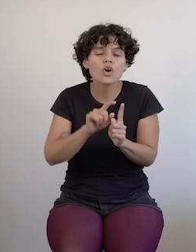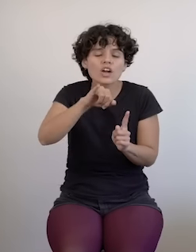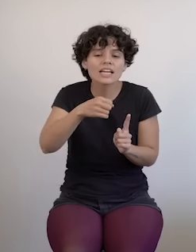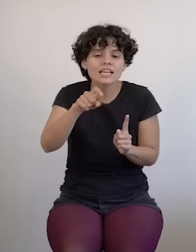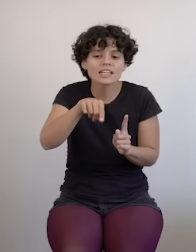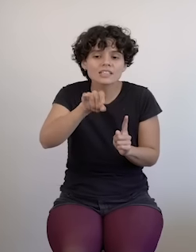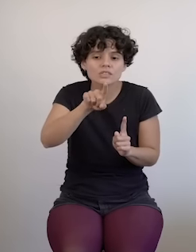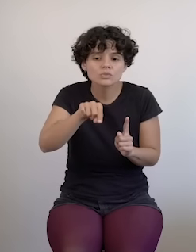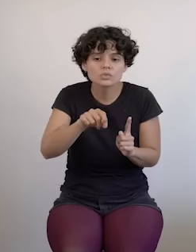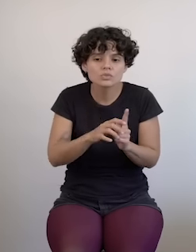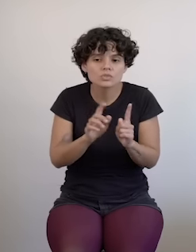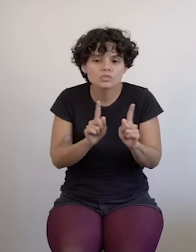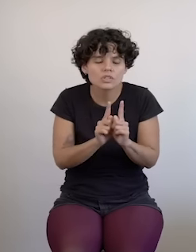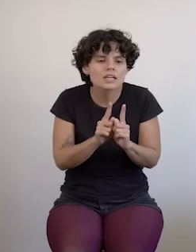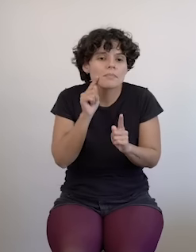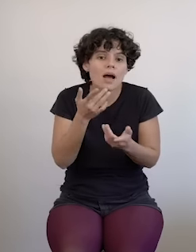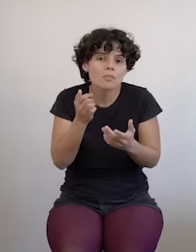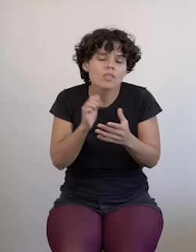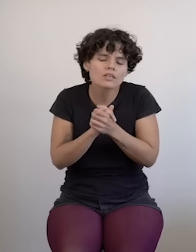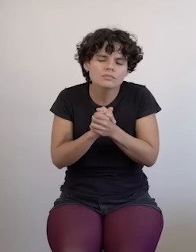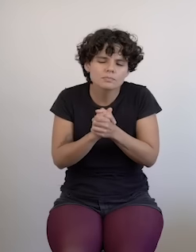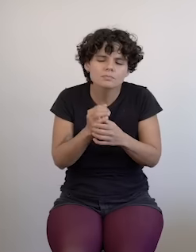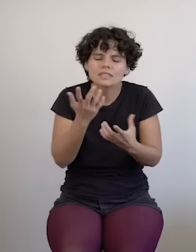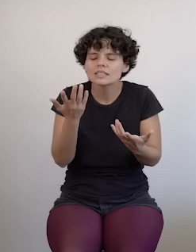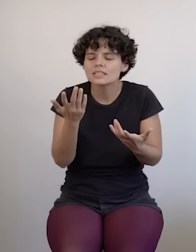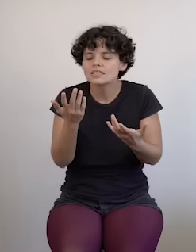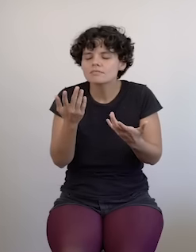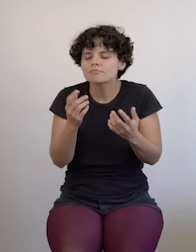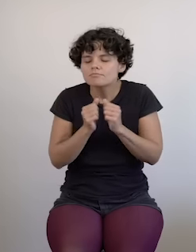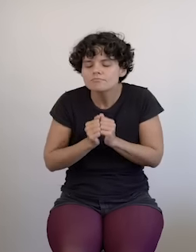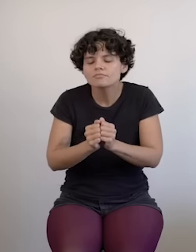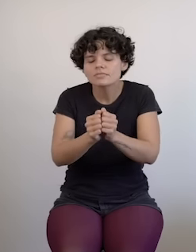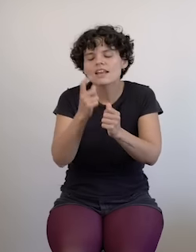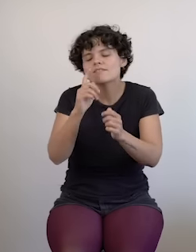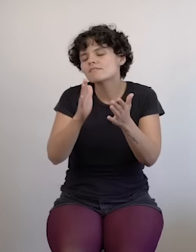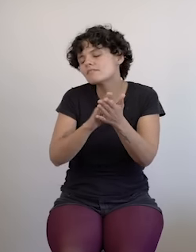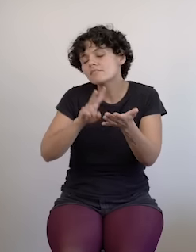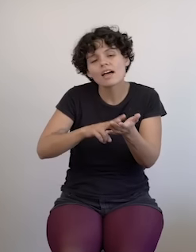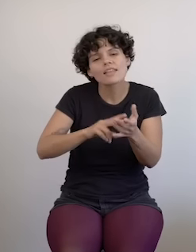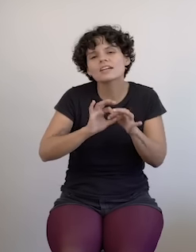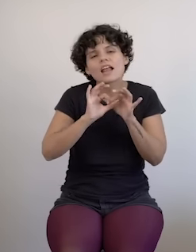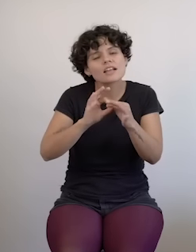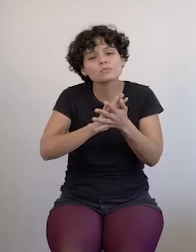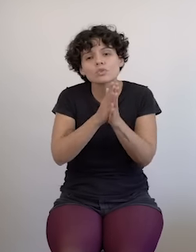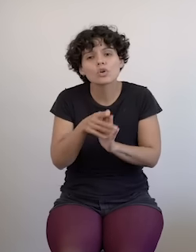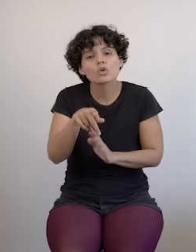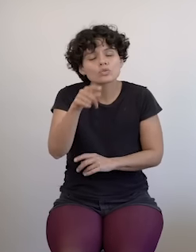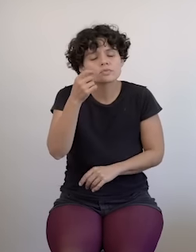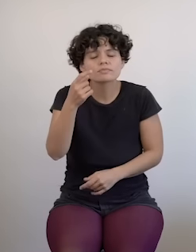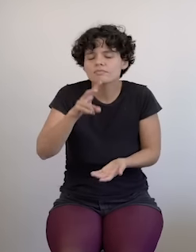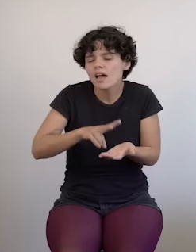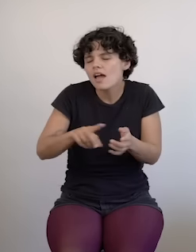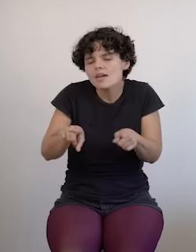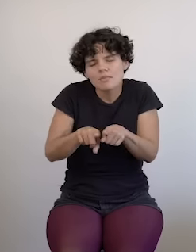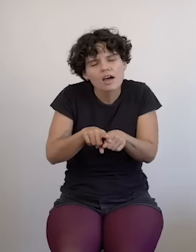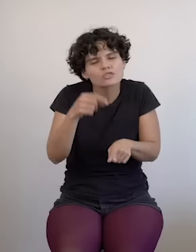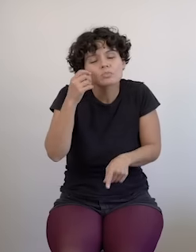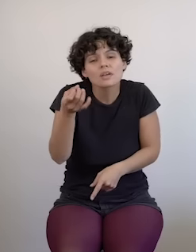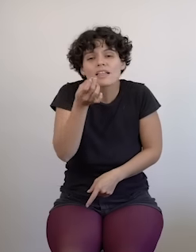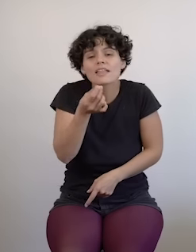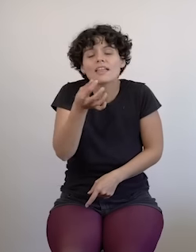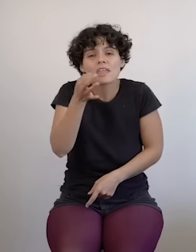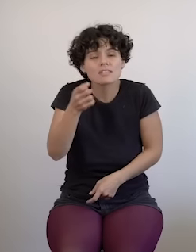a que nos vuelva a juntar y estar con todo el poder, hermano, te amo un montón. Gracias por todo, hermano, y tú sabes que yo siempre